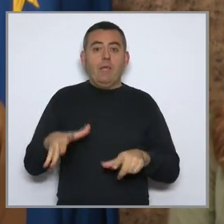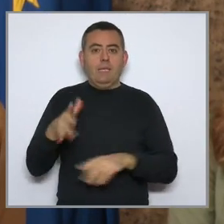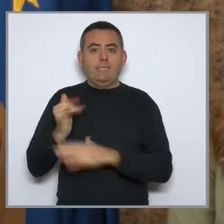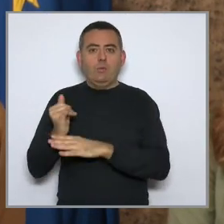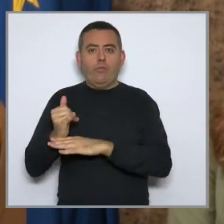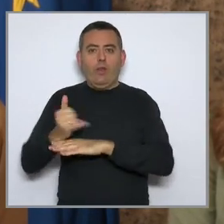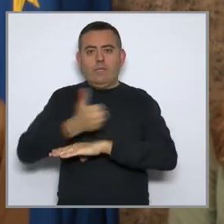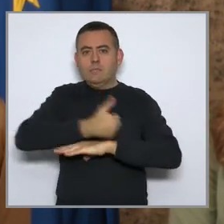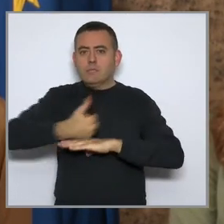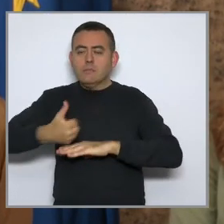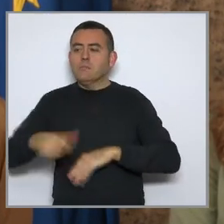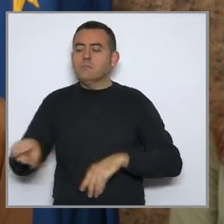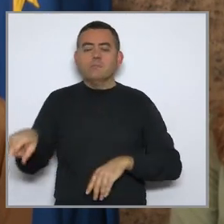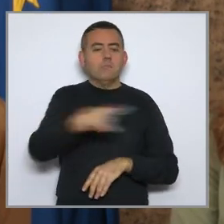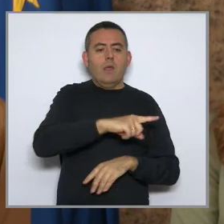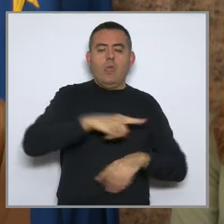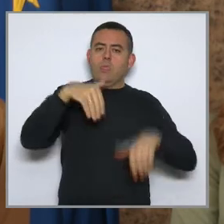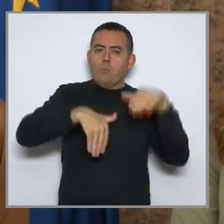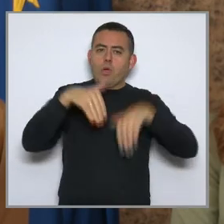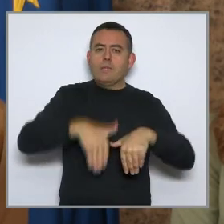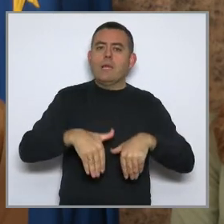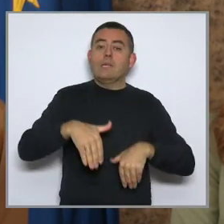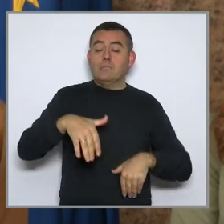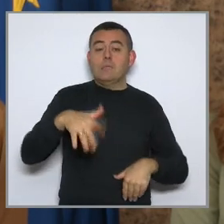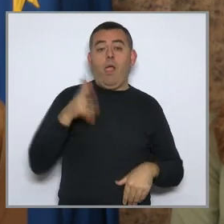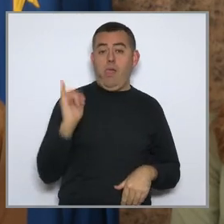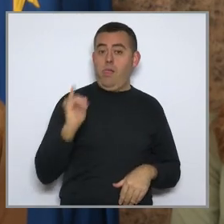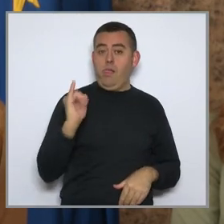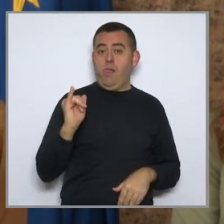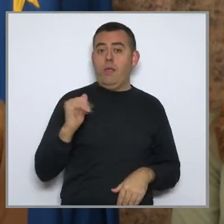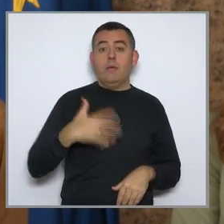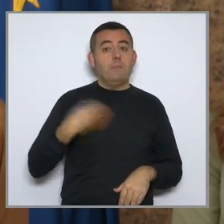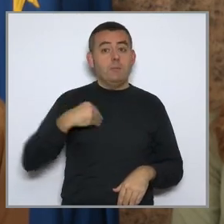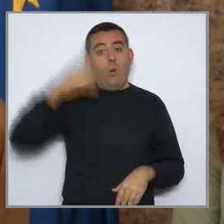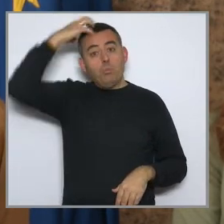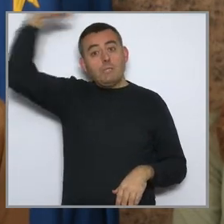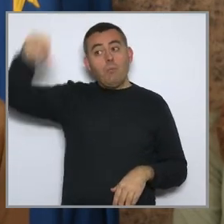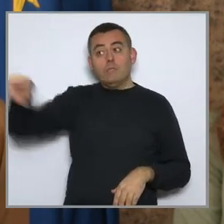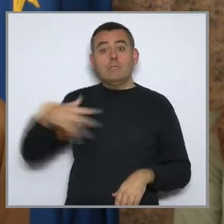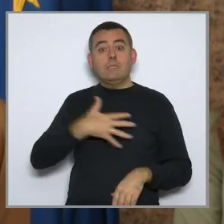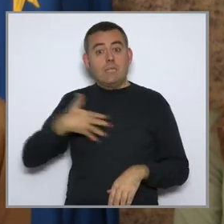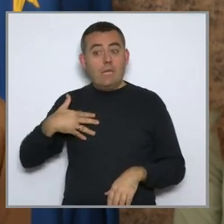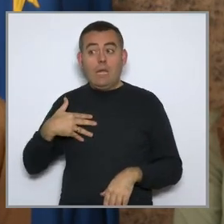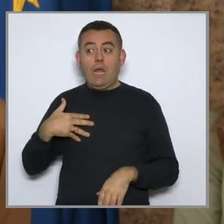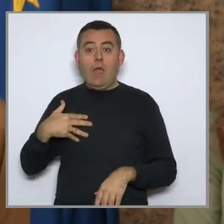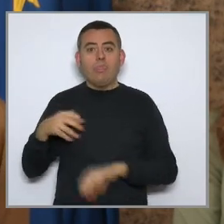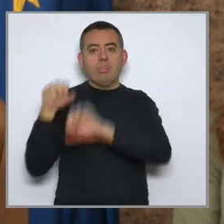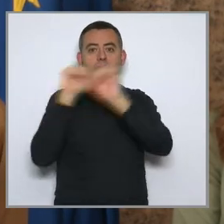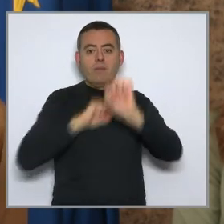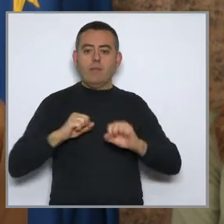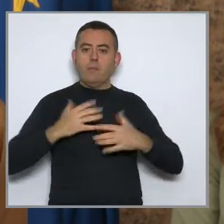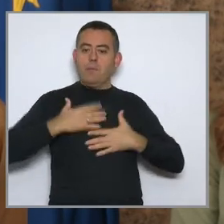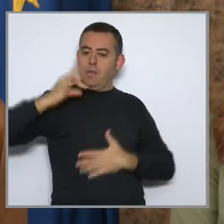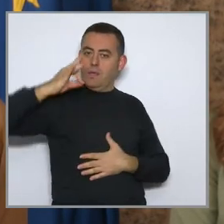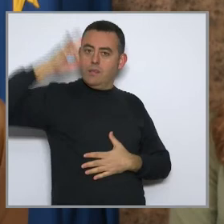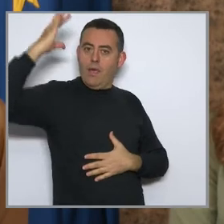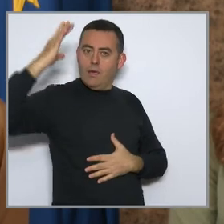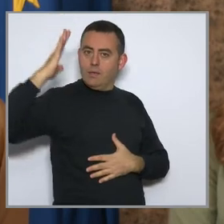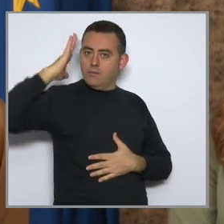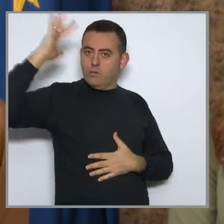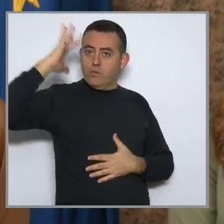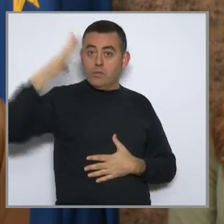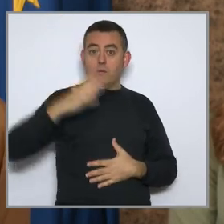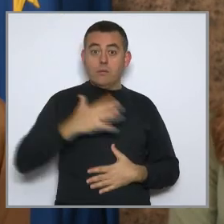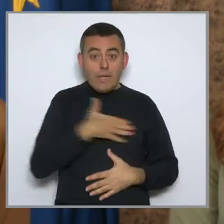las personas en este país, pueden defender sus principios, sus ideas, pero en el marco de la ley. Por tanto, yo